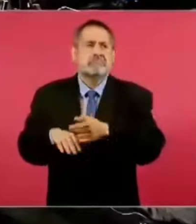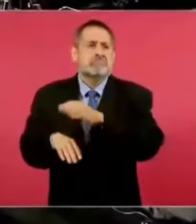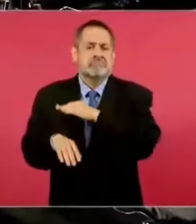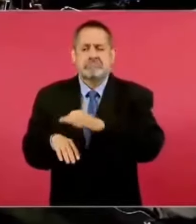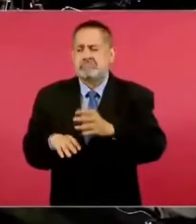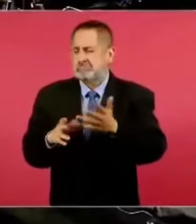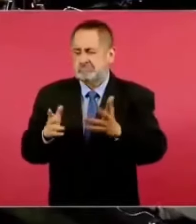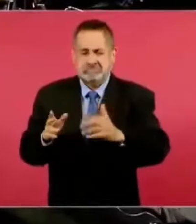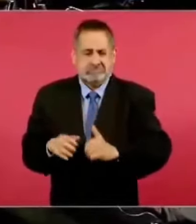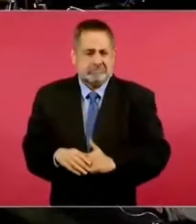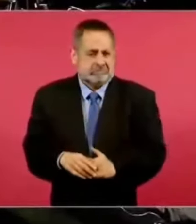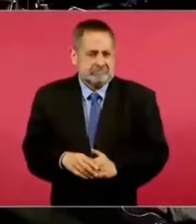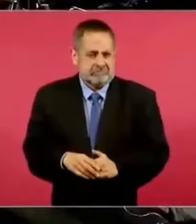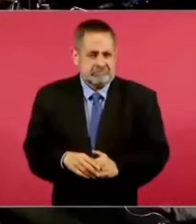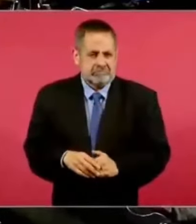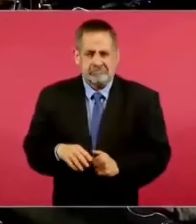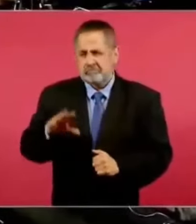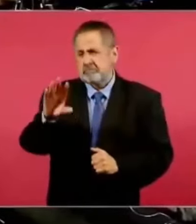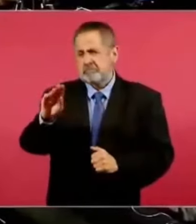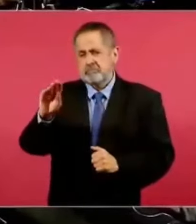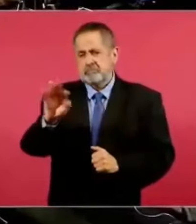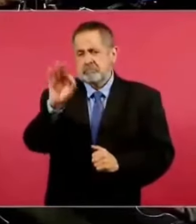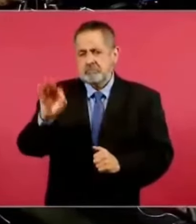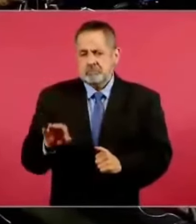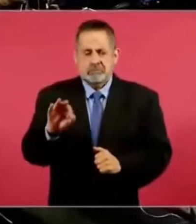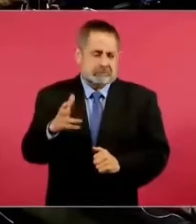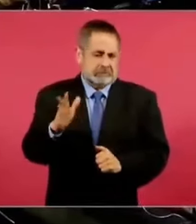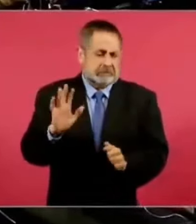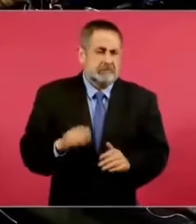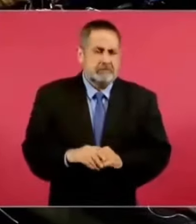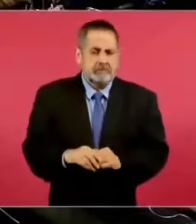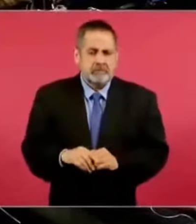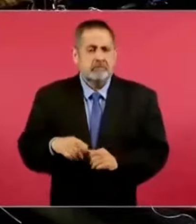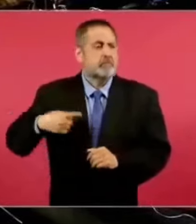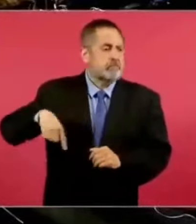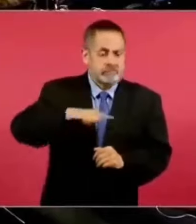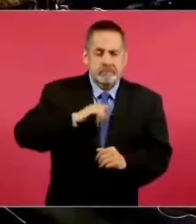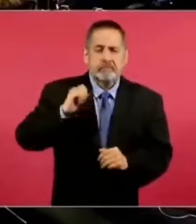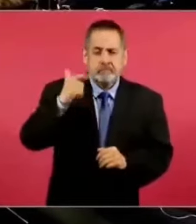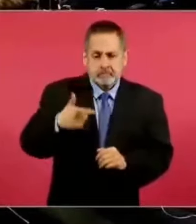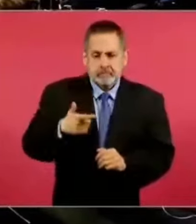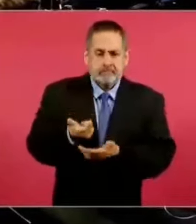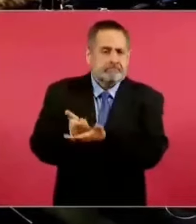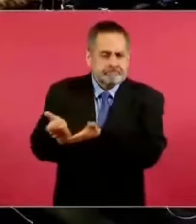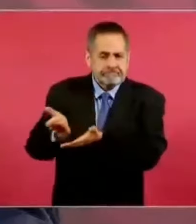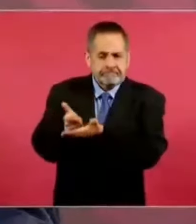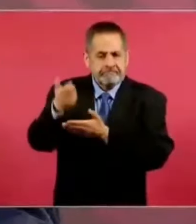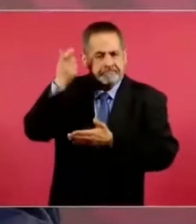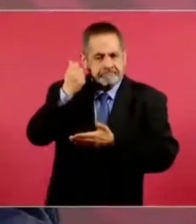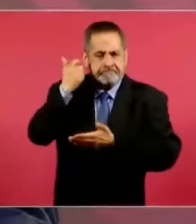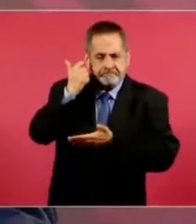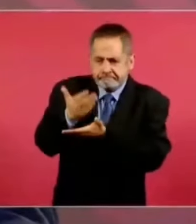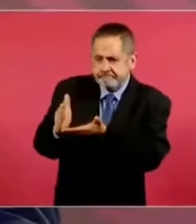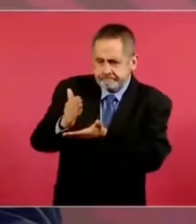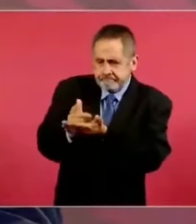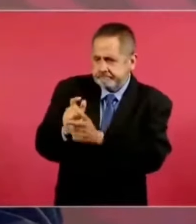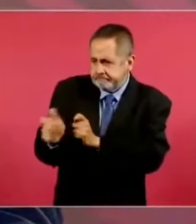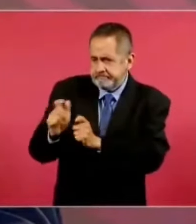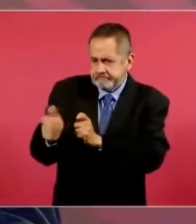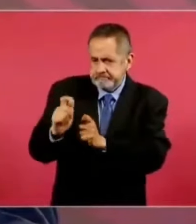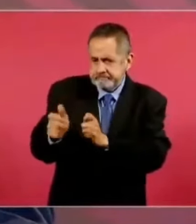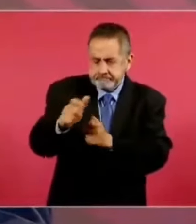como en el 90%, que reciben cuando menos una pequeña